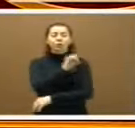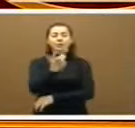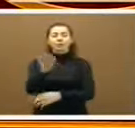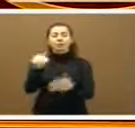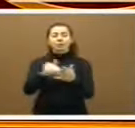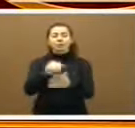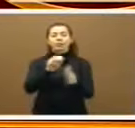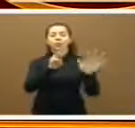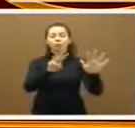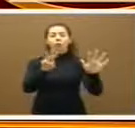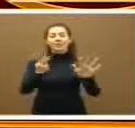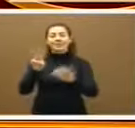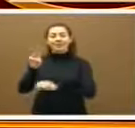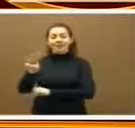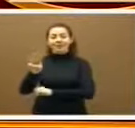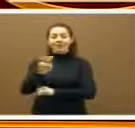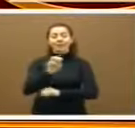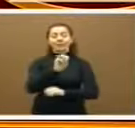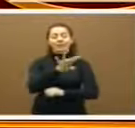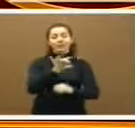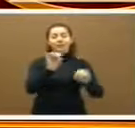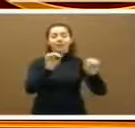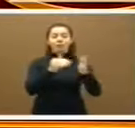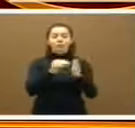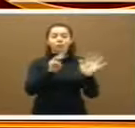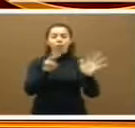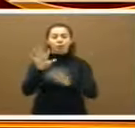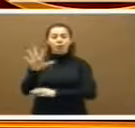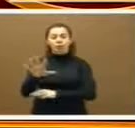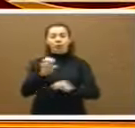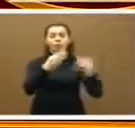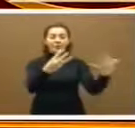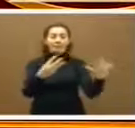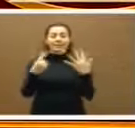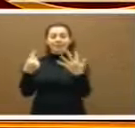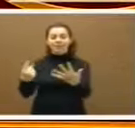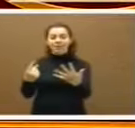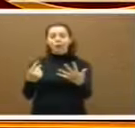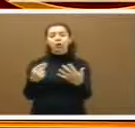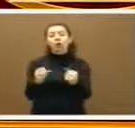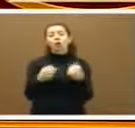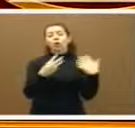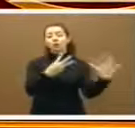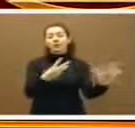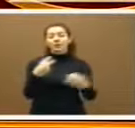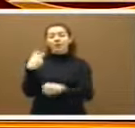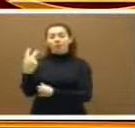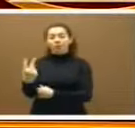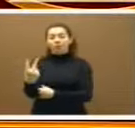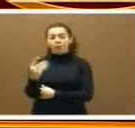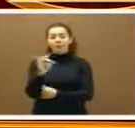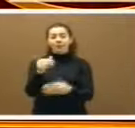.883, 15.885, 15.886, 15.882, 15